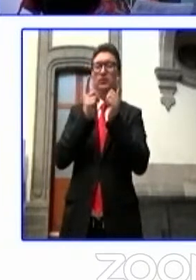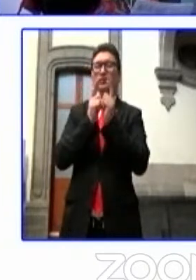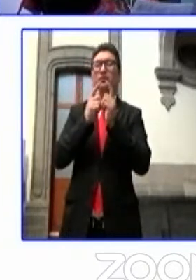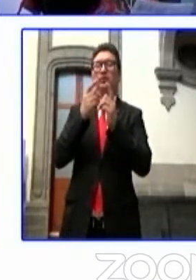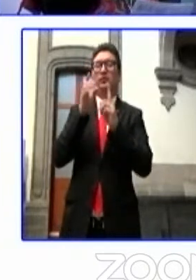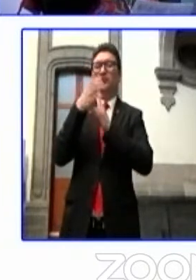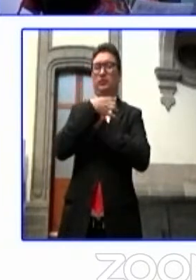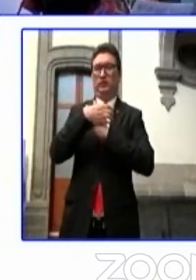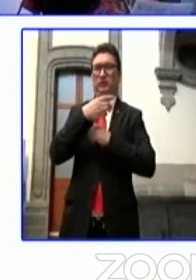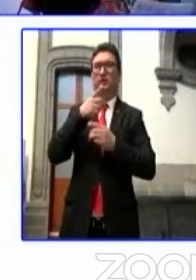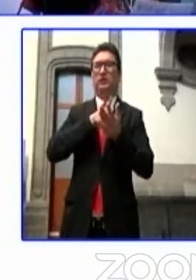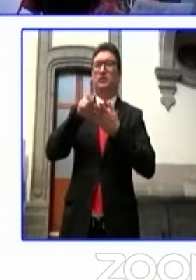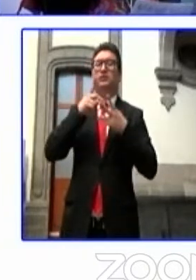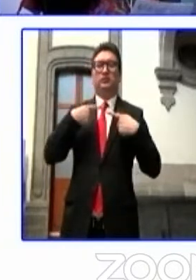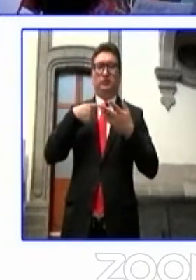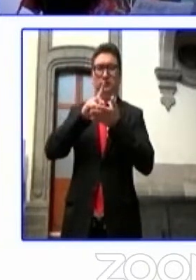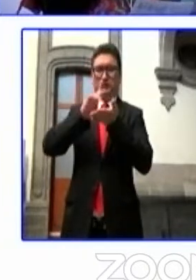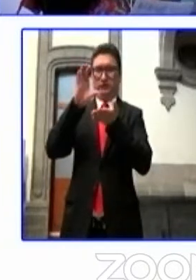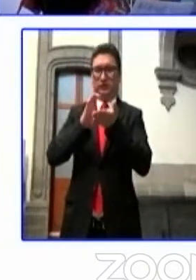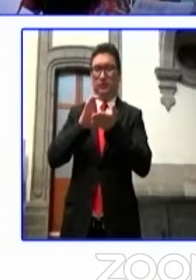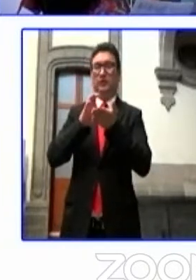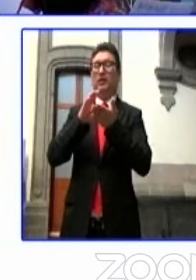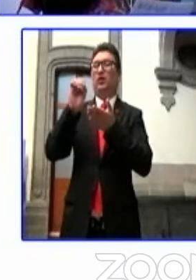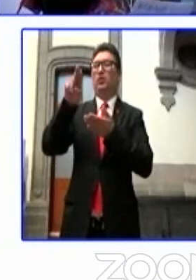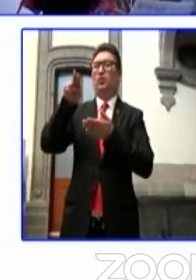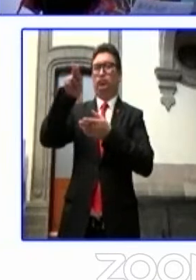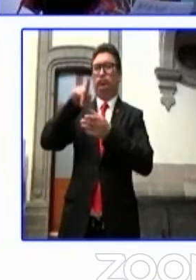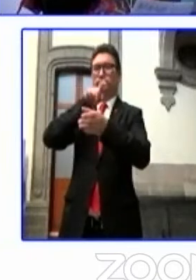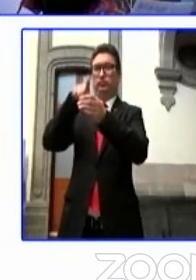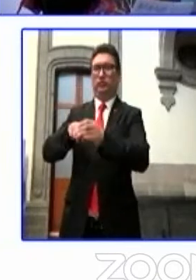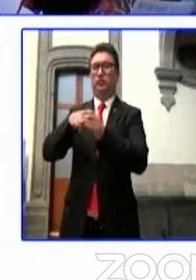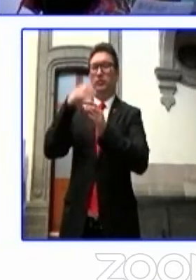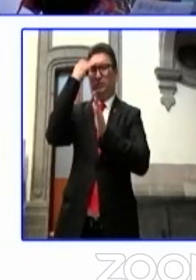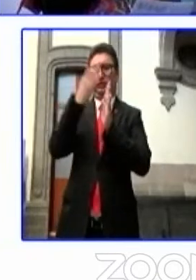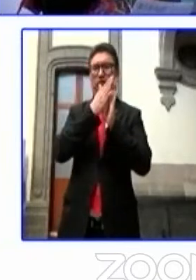las Personas con Discapacidad en Naciones Unidas en el periodo